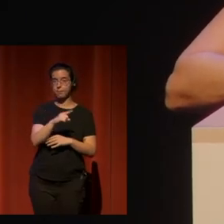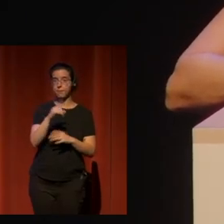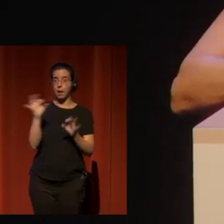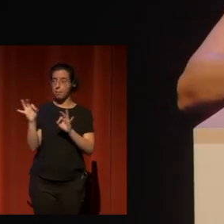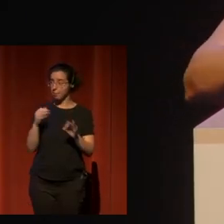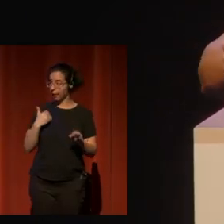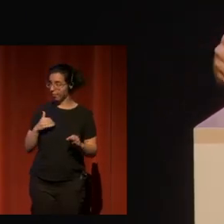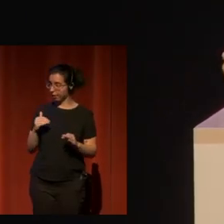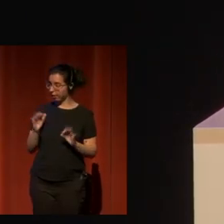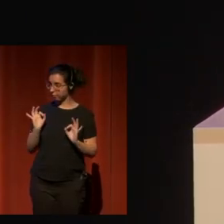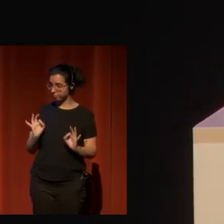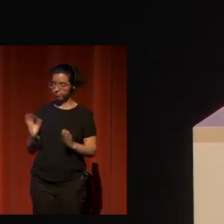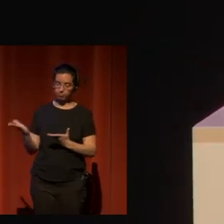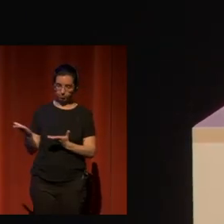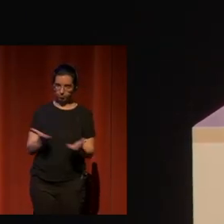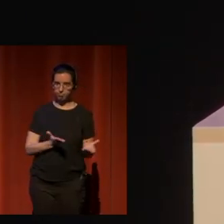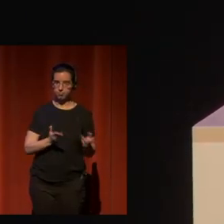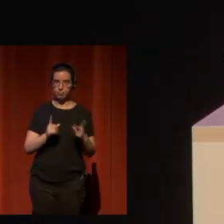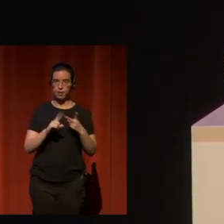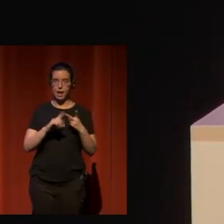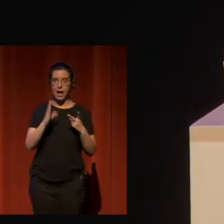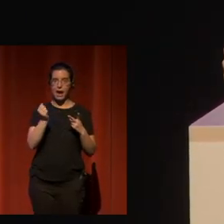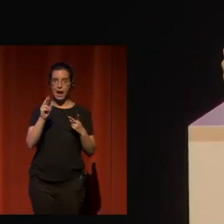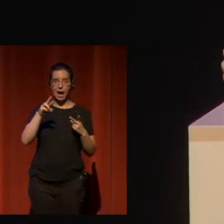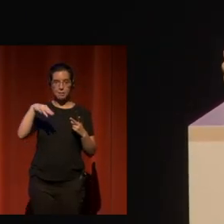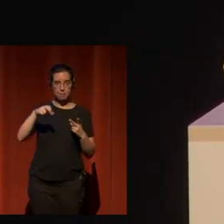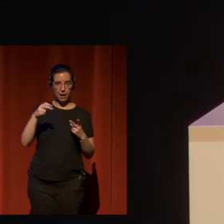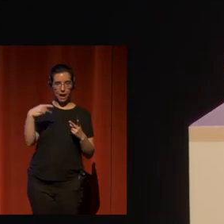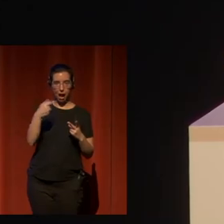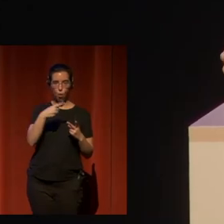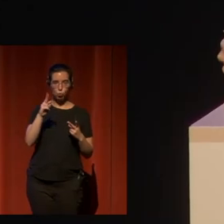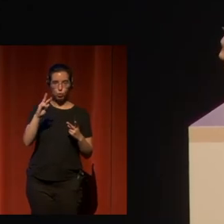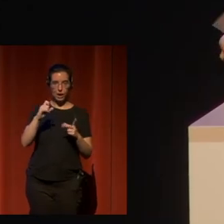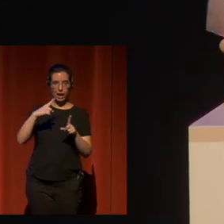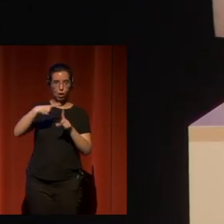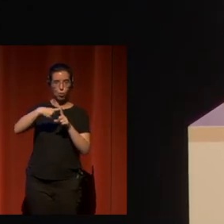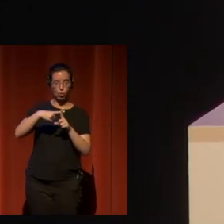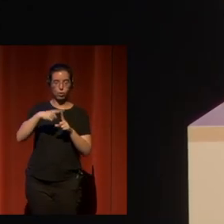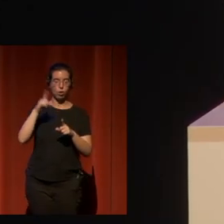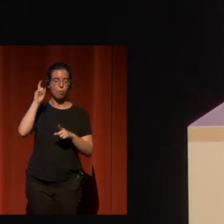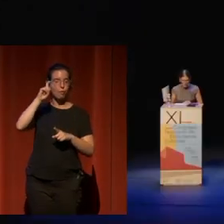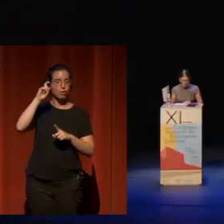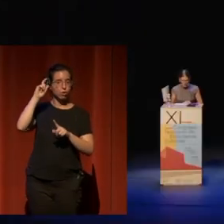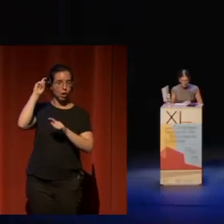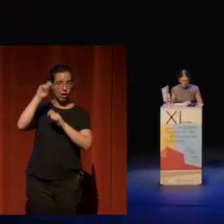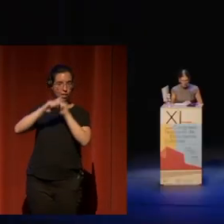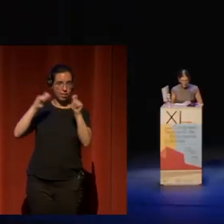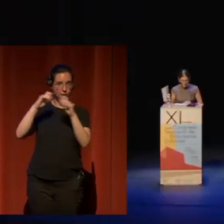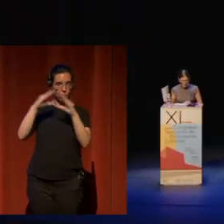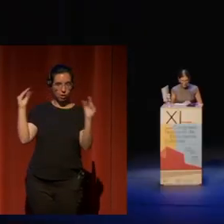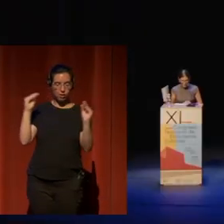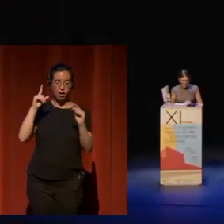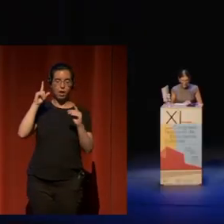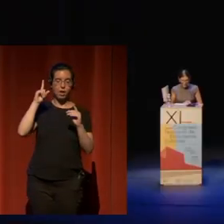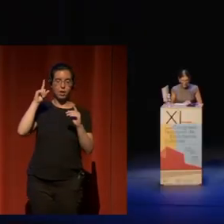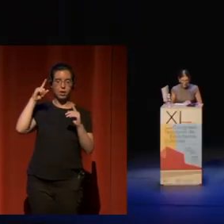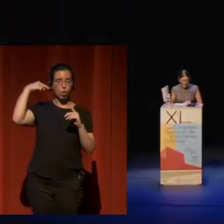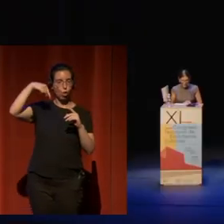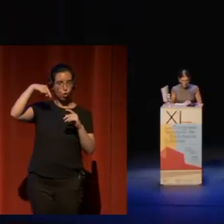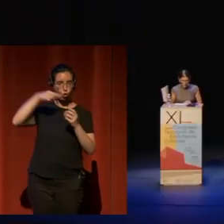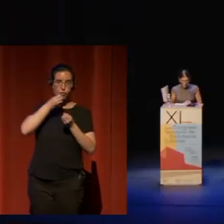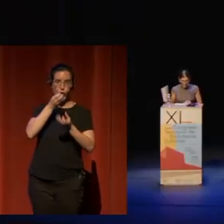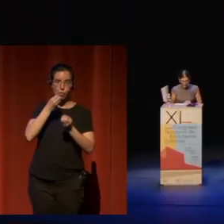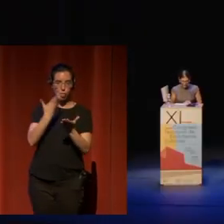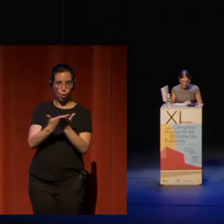Sí, Cristina, adelante. Carmen Agustín La Cruz, profesora de la Universidad de Zaragoza y doctora en Información y Documentación.